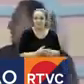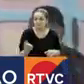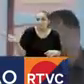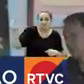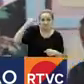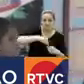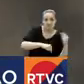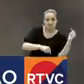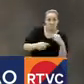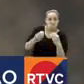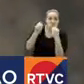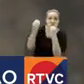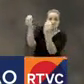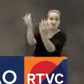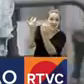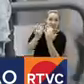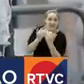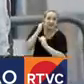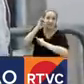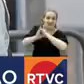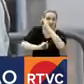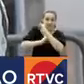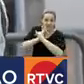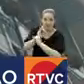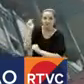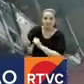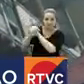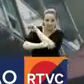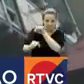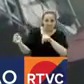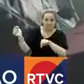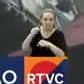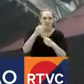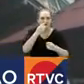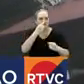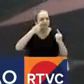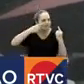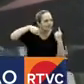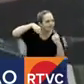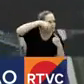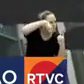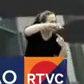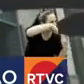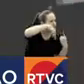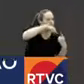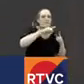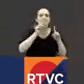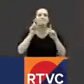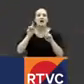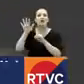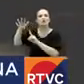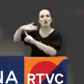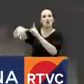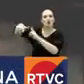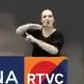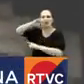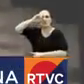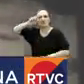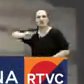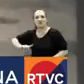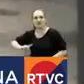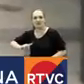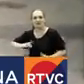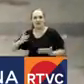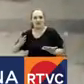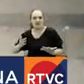una avalancha de gente que ha llegado, pues, pero vienen con contextos diferentes, a montar